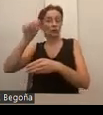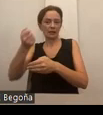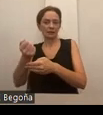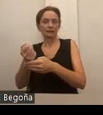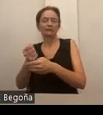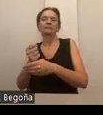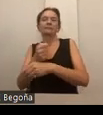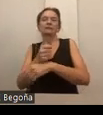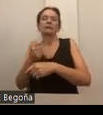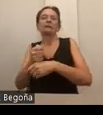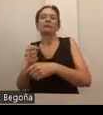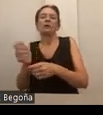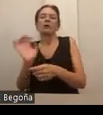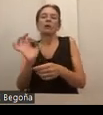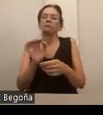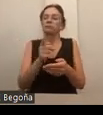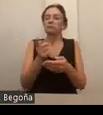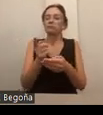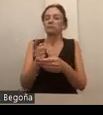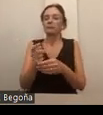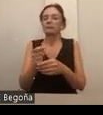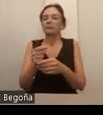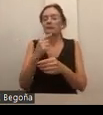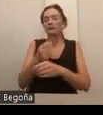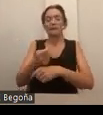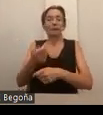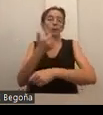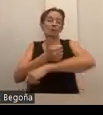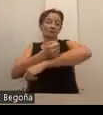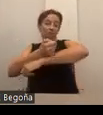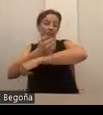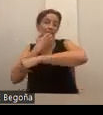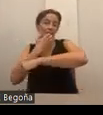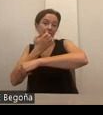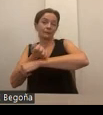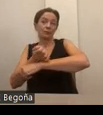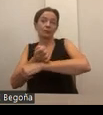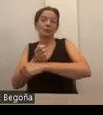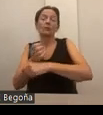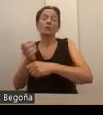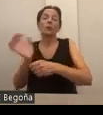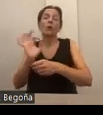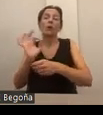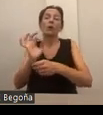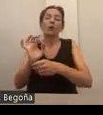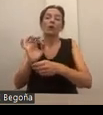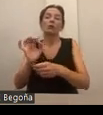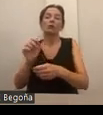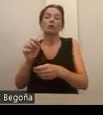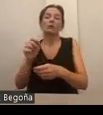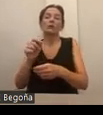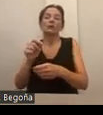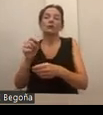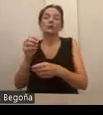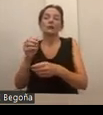dar insulina desde fuera, o bien que en alguno de los dentro del mecanismo que hace que la insulina